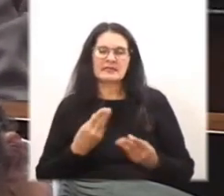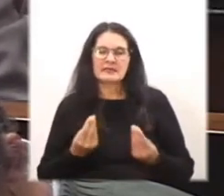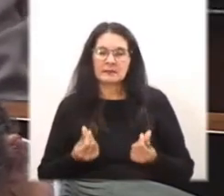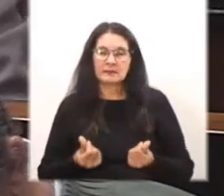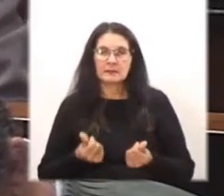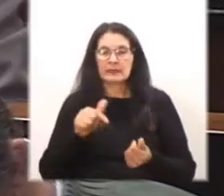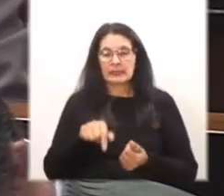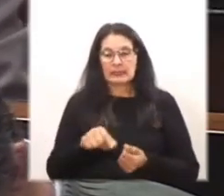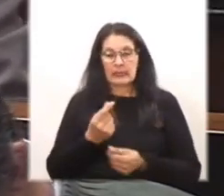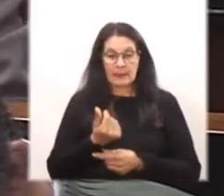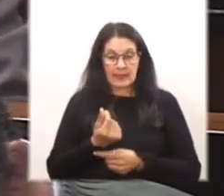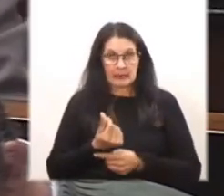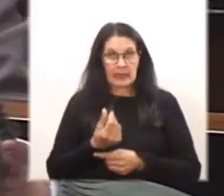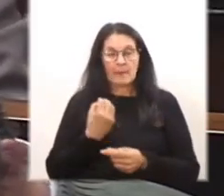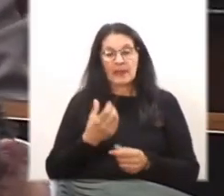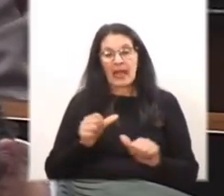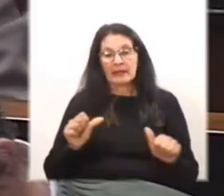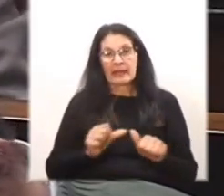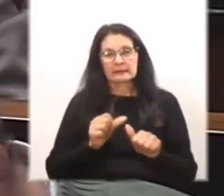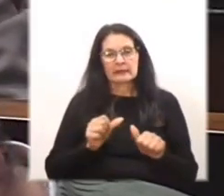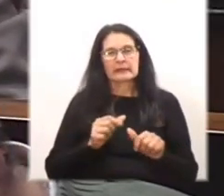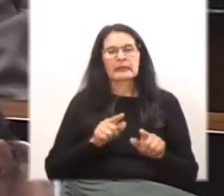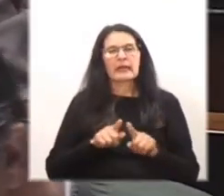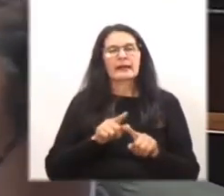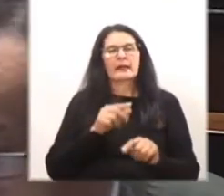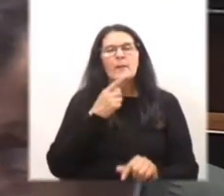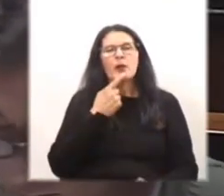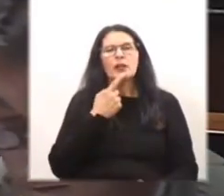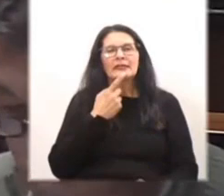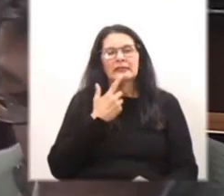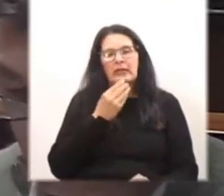este dinero para hacer carrera política.